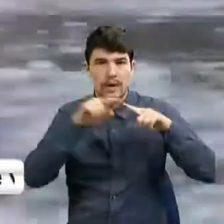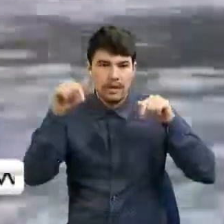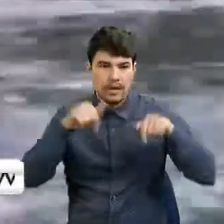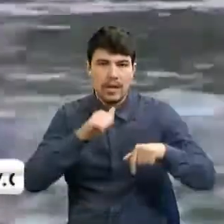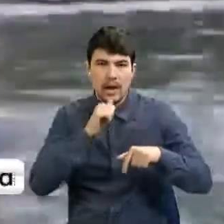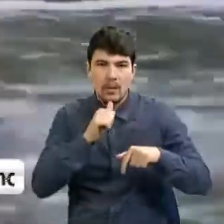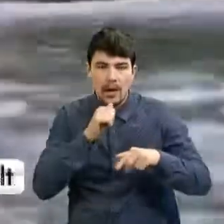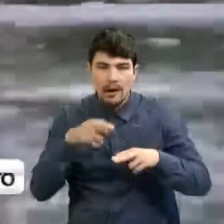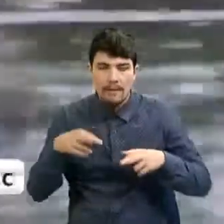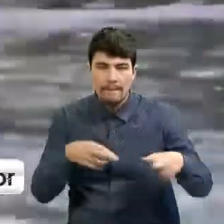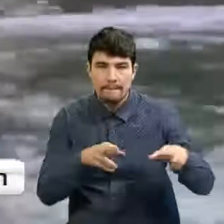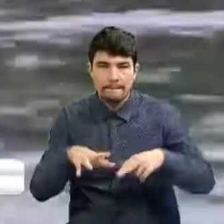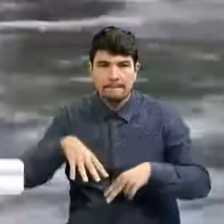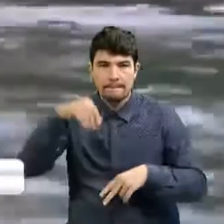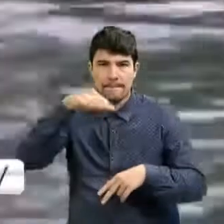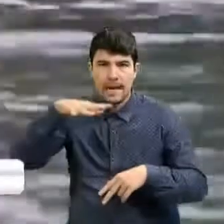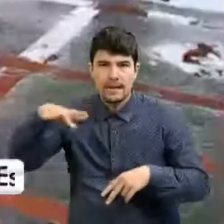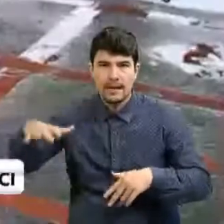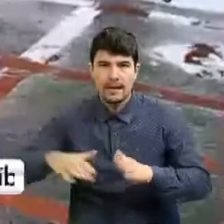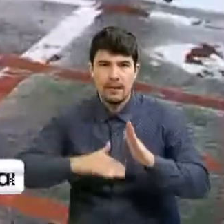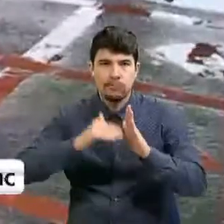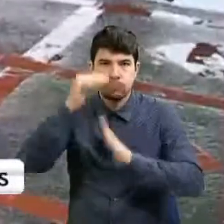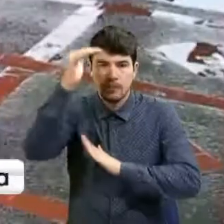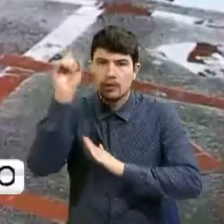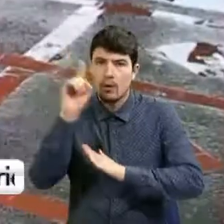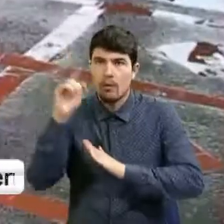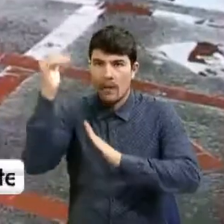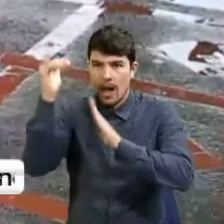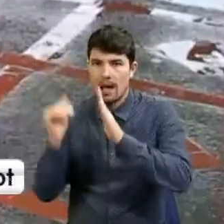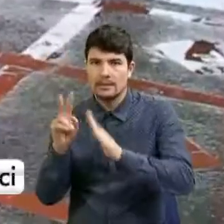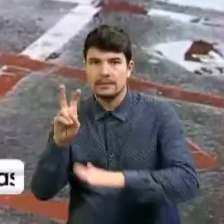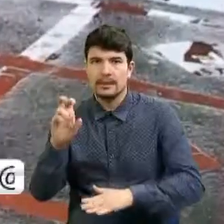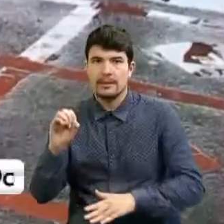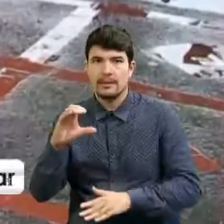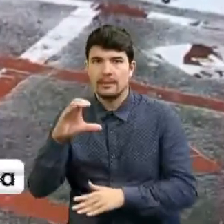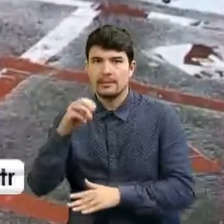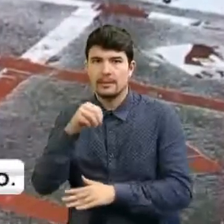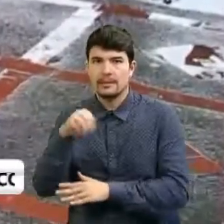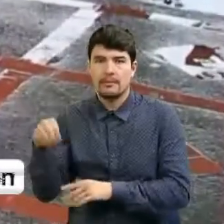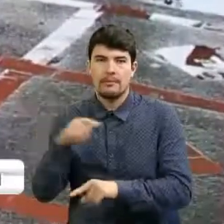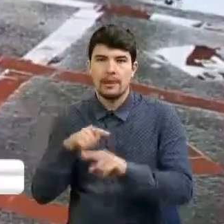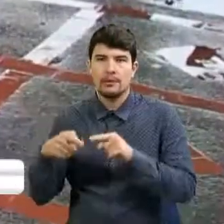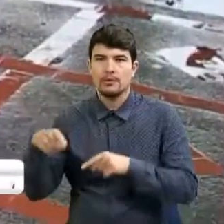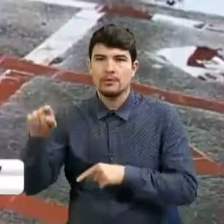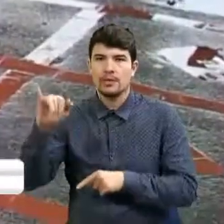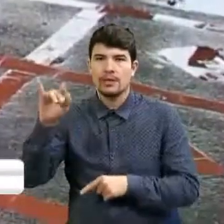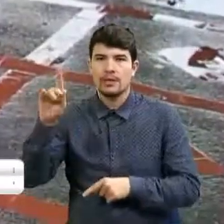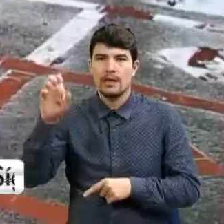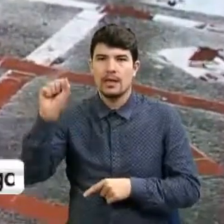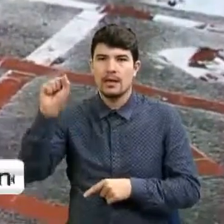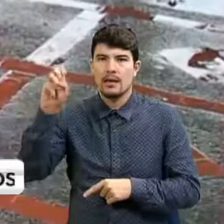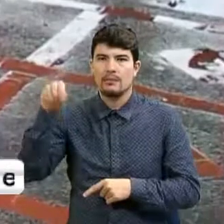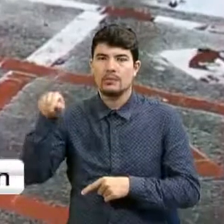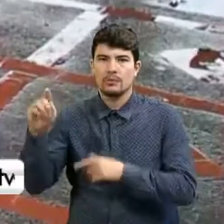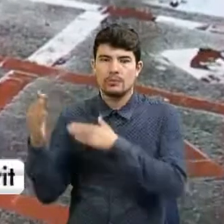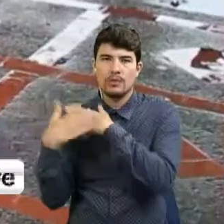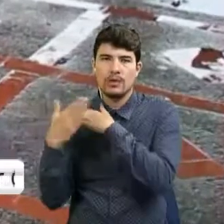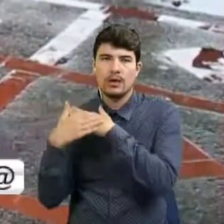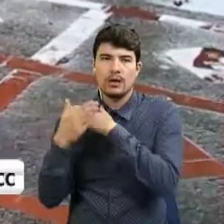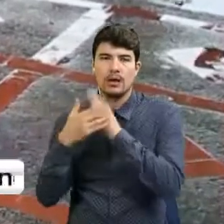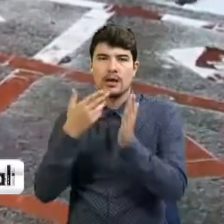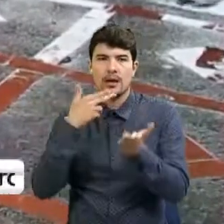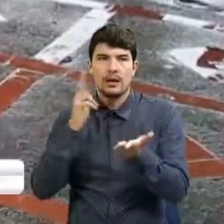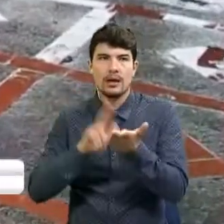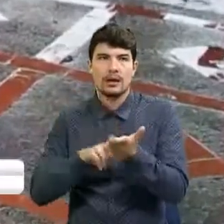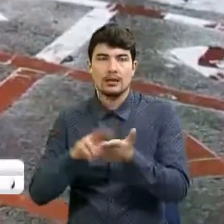Magdalena. De hecho, el río ha bajado 70 centímetros, pero igualmente el IDEAN nos ha manifestado que en una circular que se